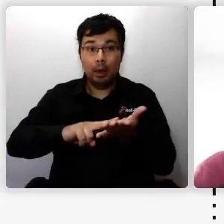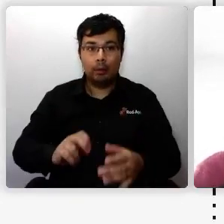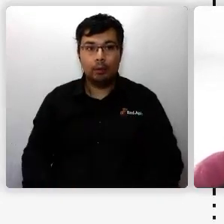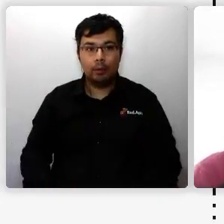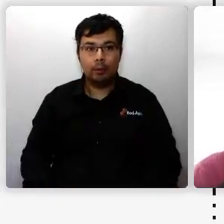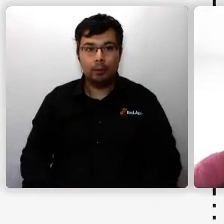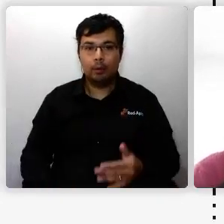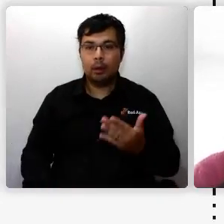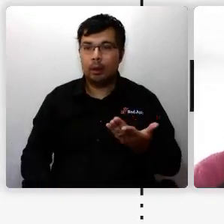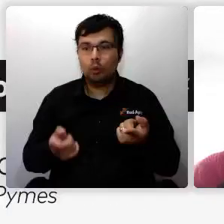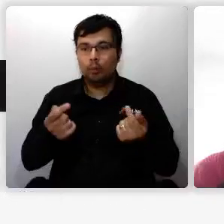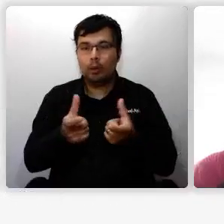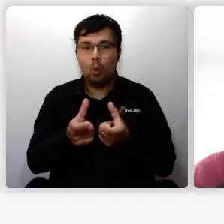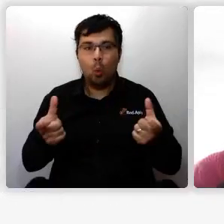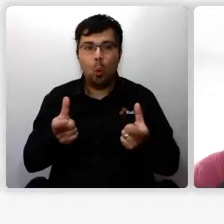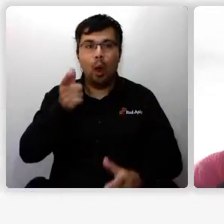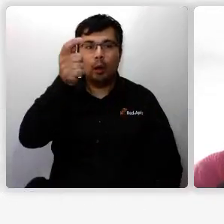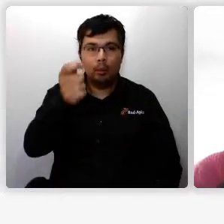inversión.